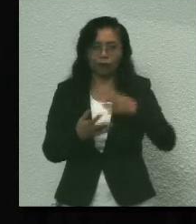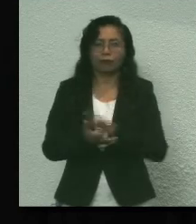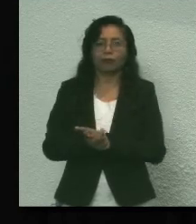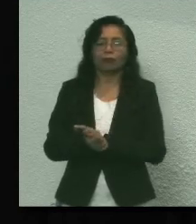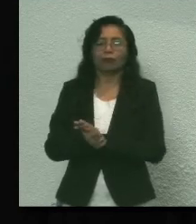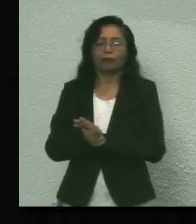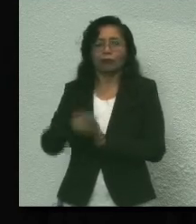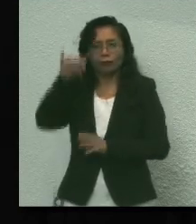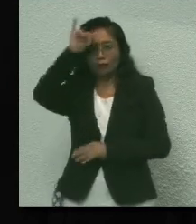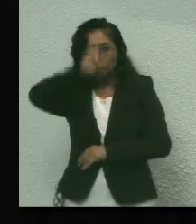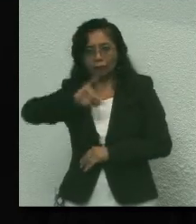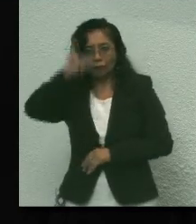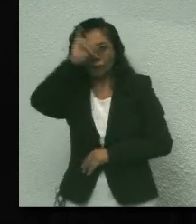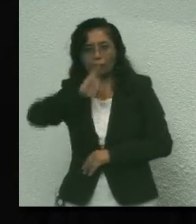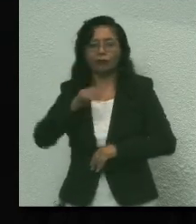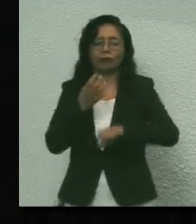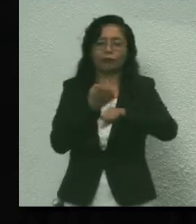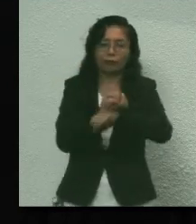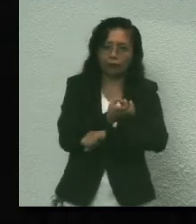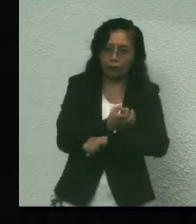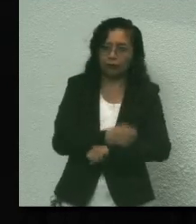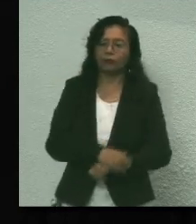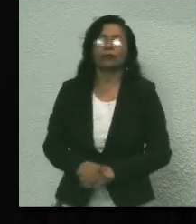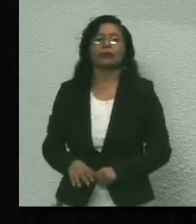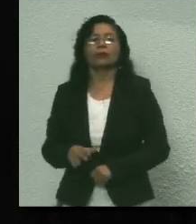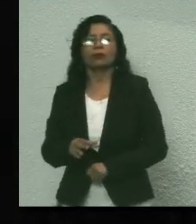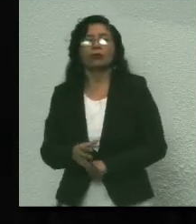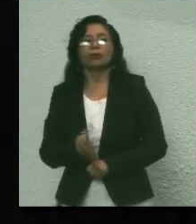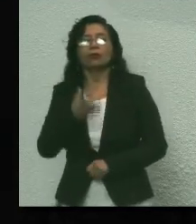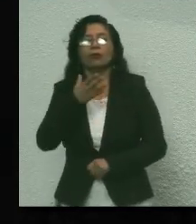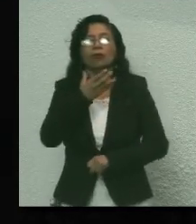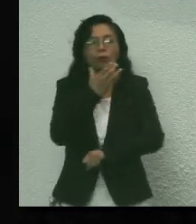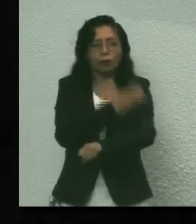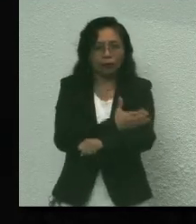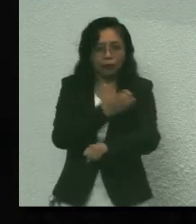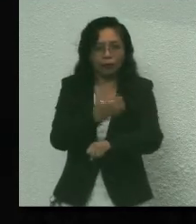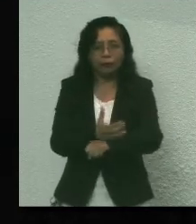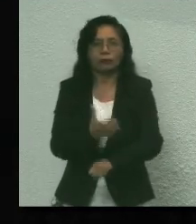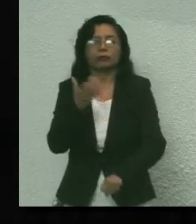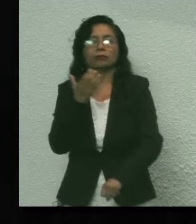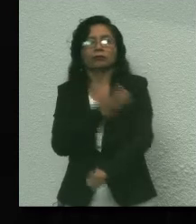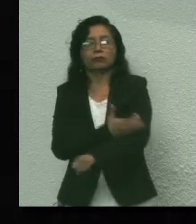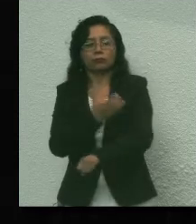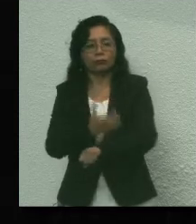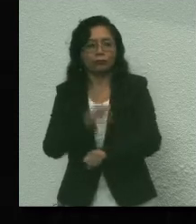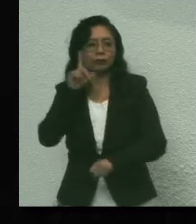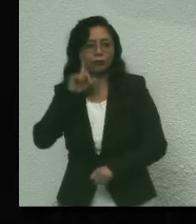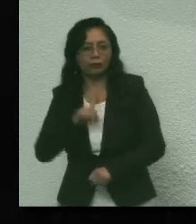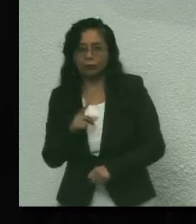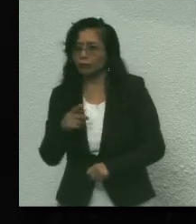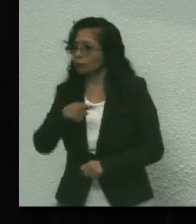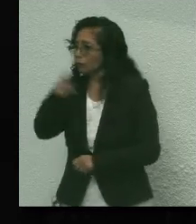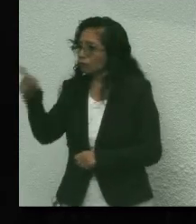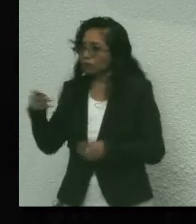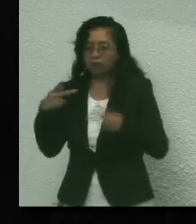Estado, compañeras y compañeros legisladores, distinguidos